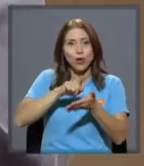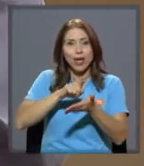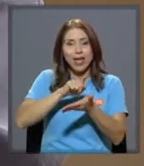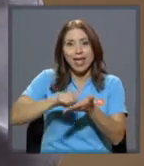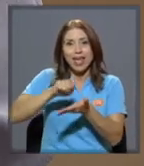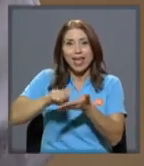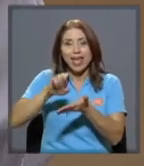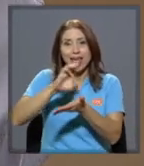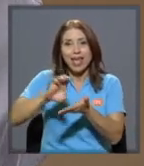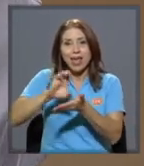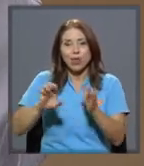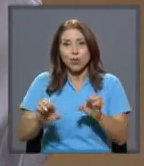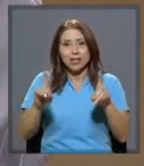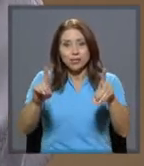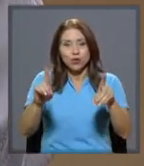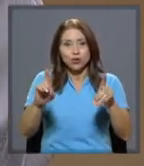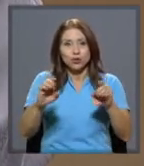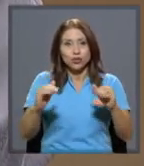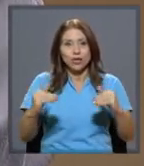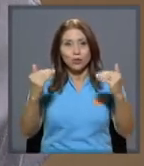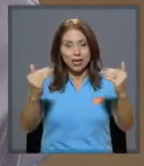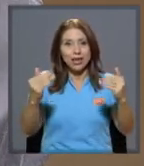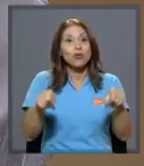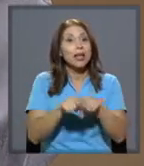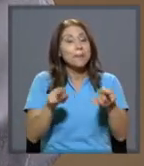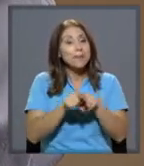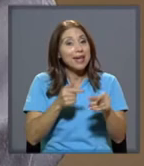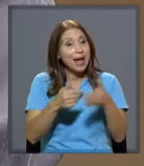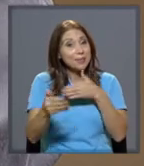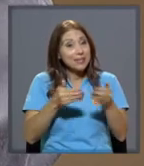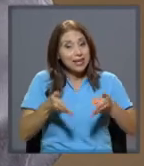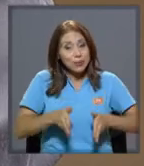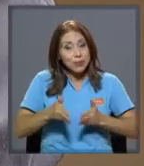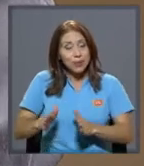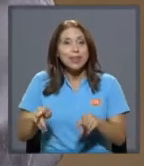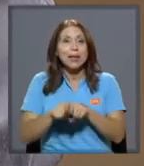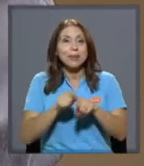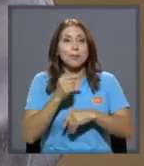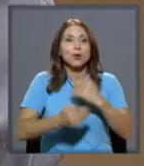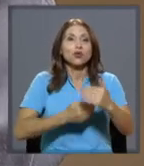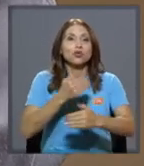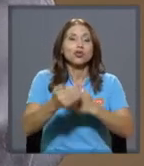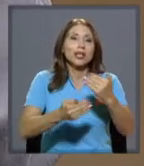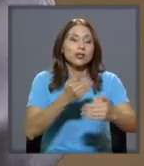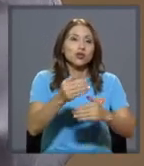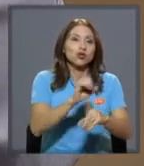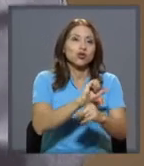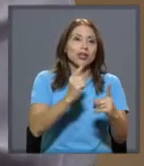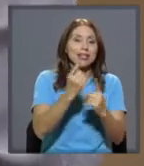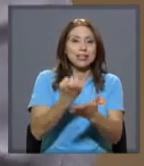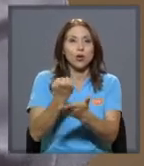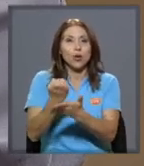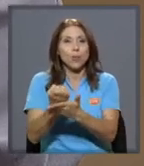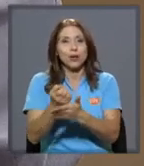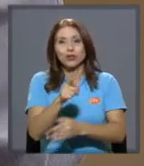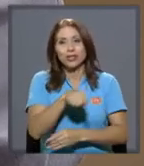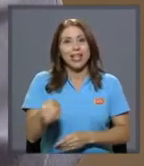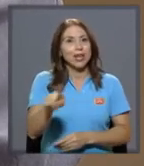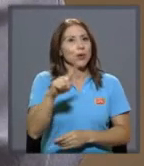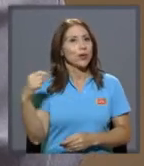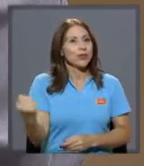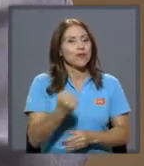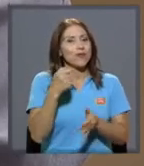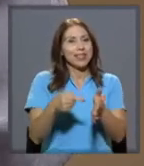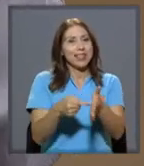uh-huh. demográficos, también hay procesos sociales y económicos que han impedido que esa demanda sea tan fuerte, no solo en estos momentos en la